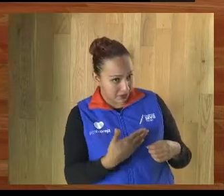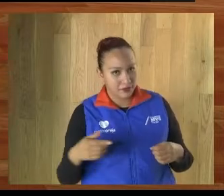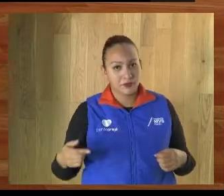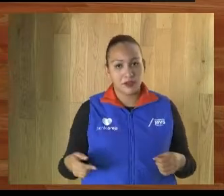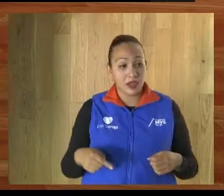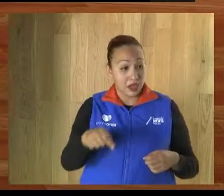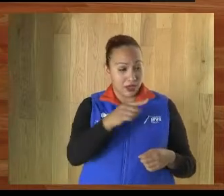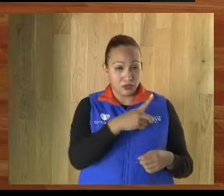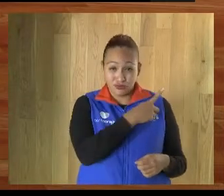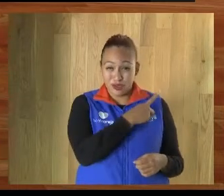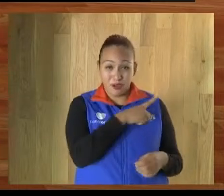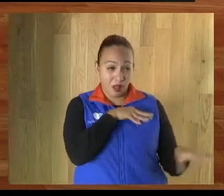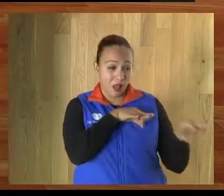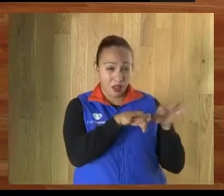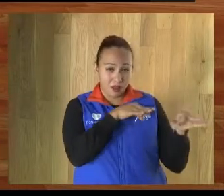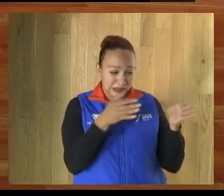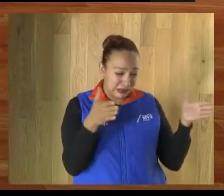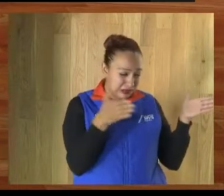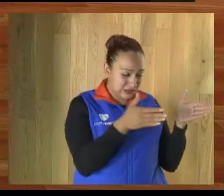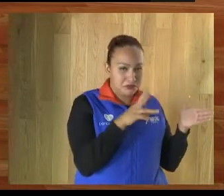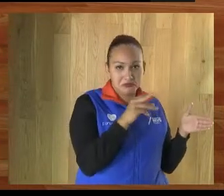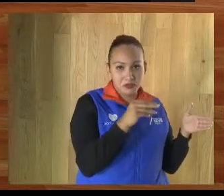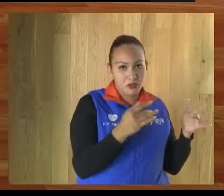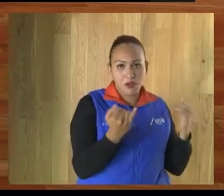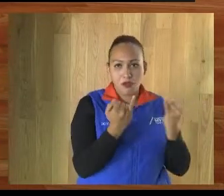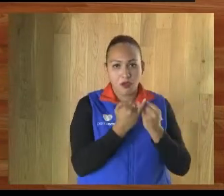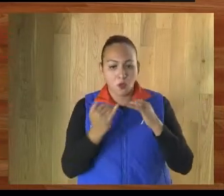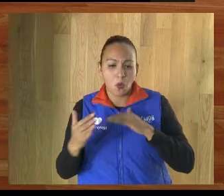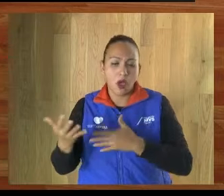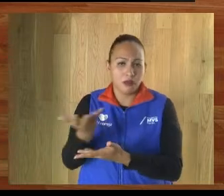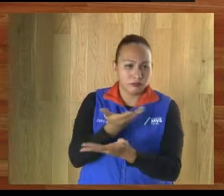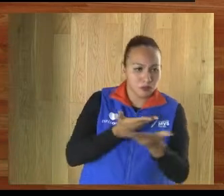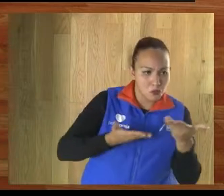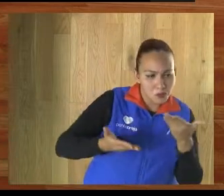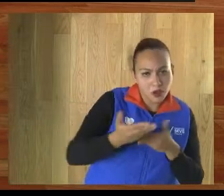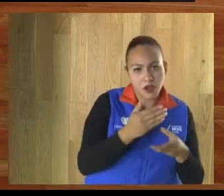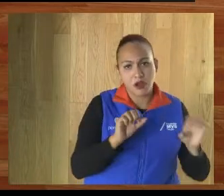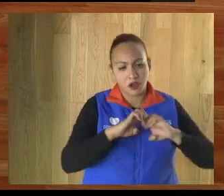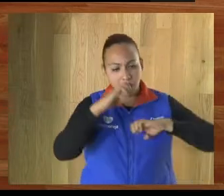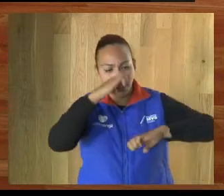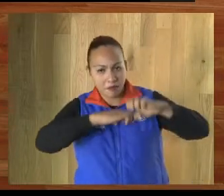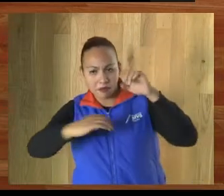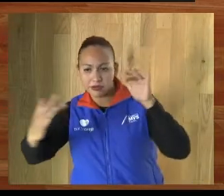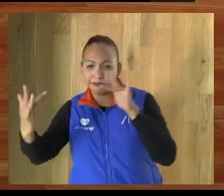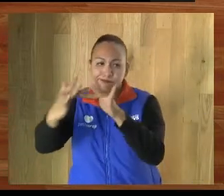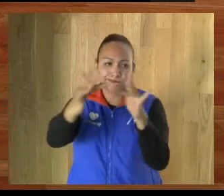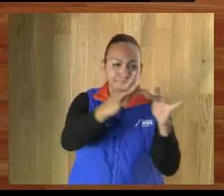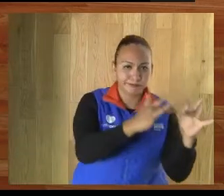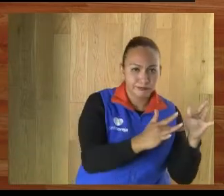un ecosistema donde interactuamos y donde la organización pues